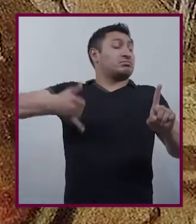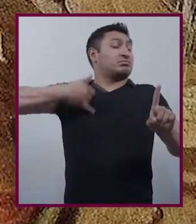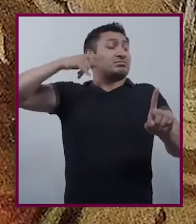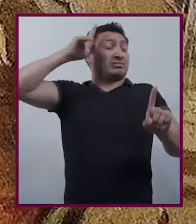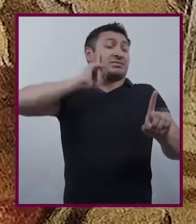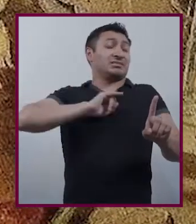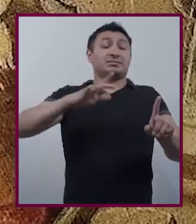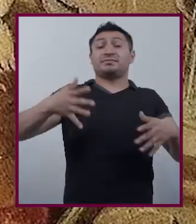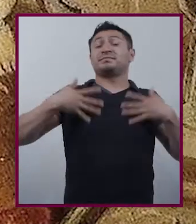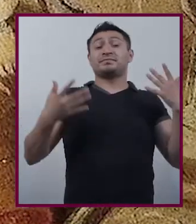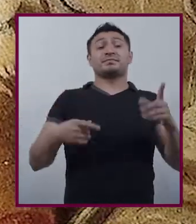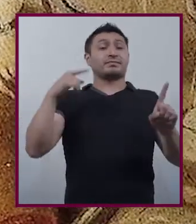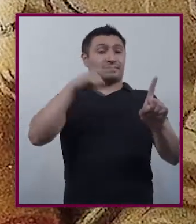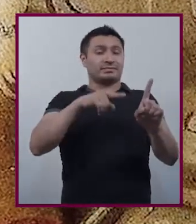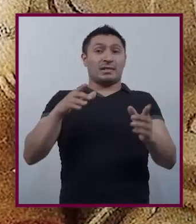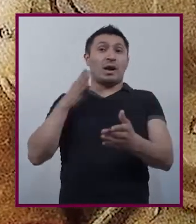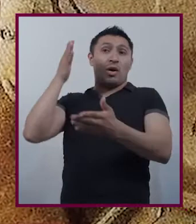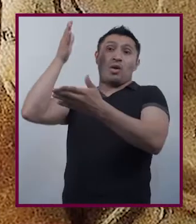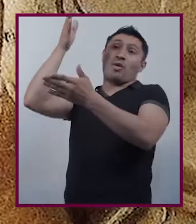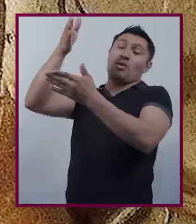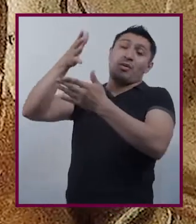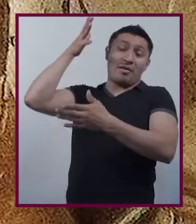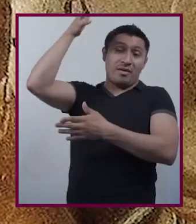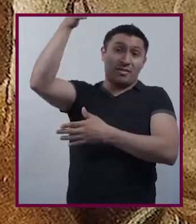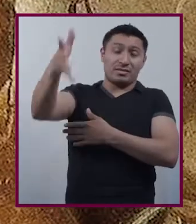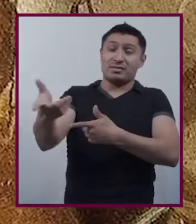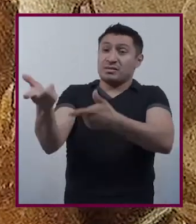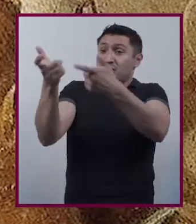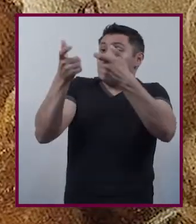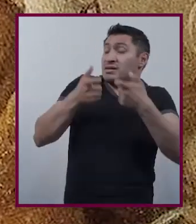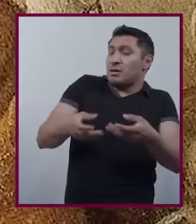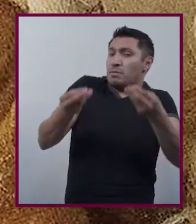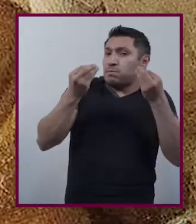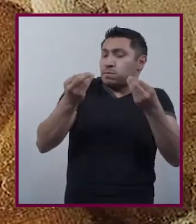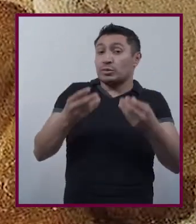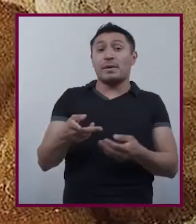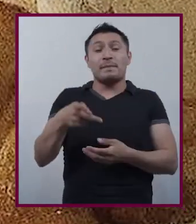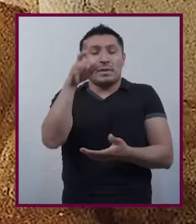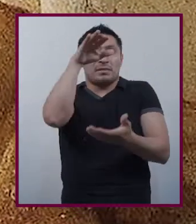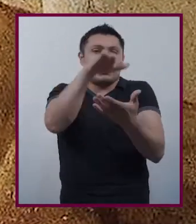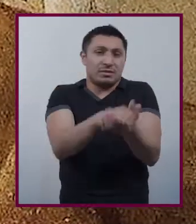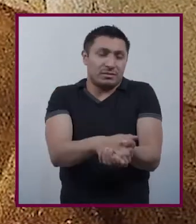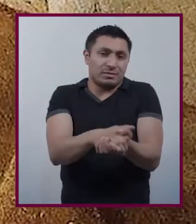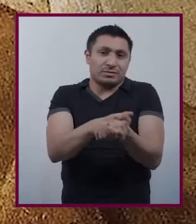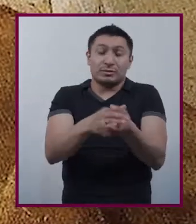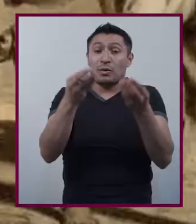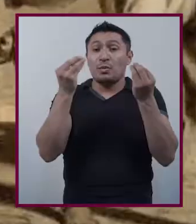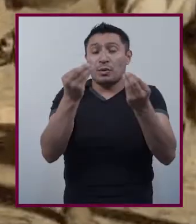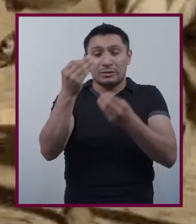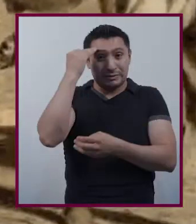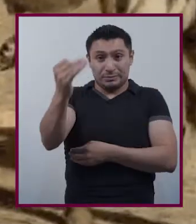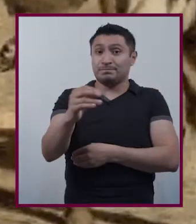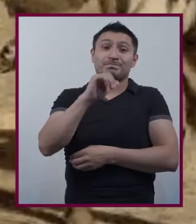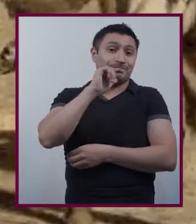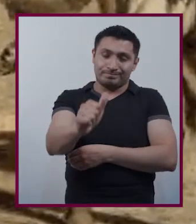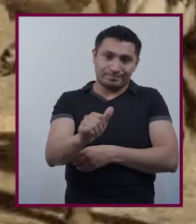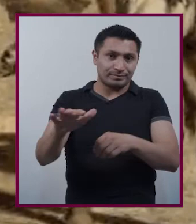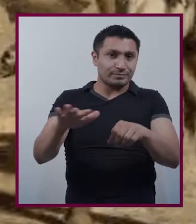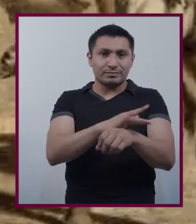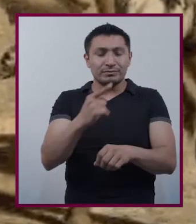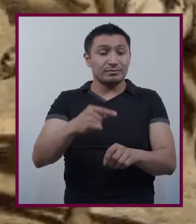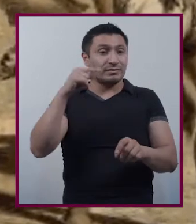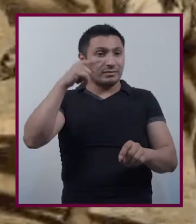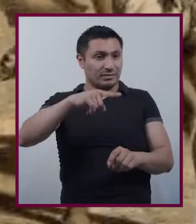alegre, y ella ser la futura heredera de una fortuna. Pero el matrimonio no duró mucho, pues la Güera